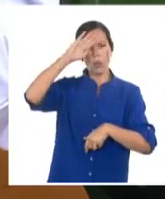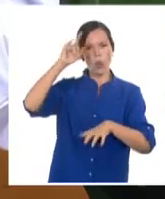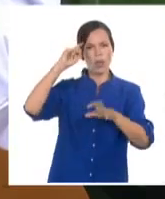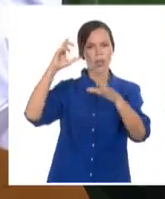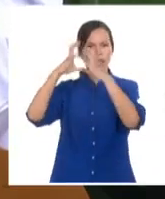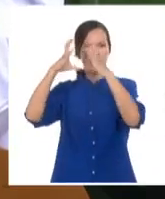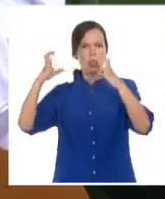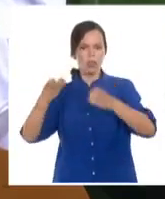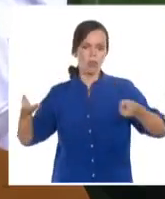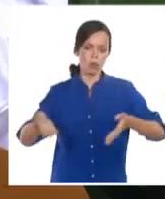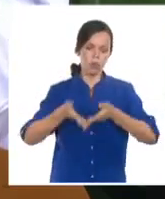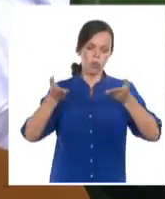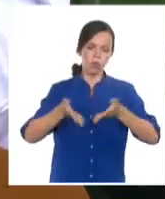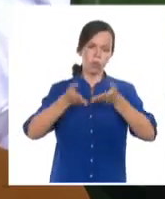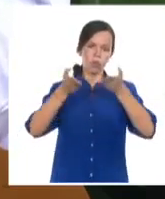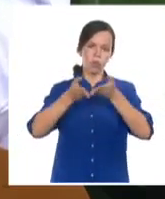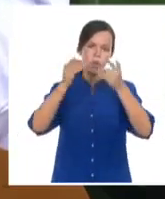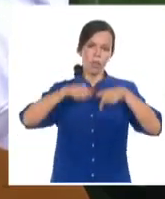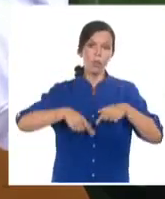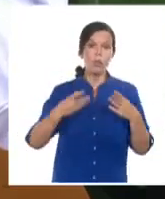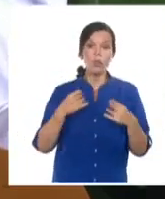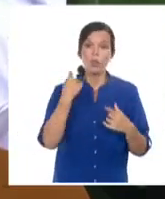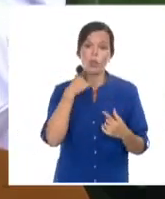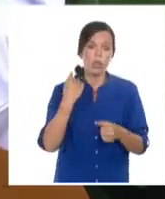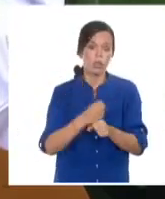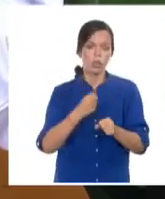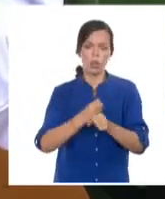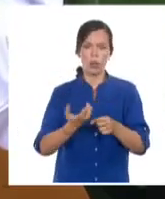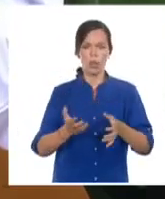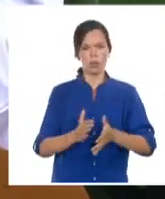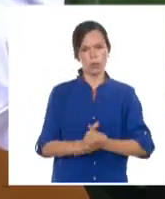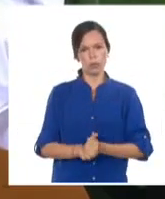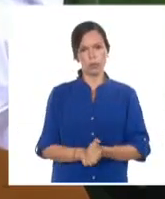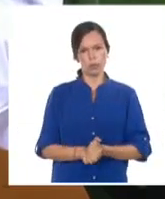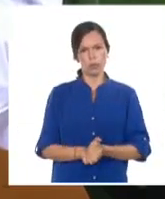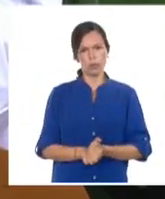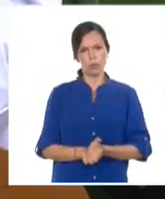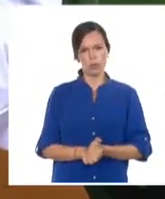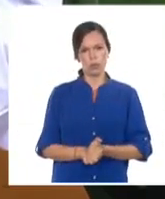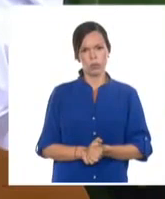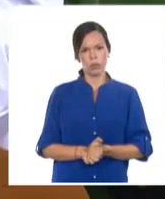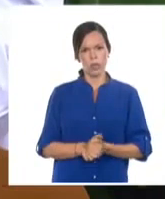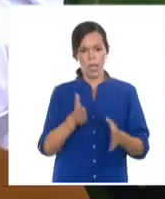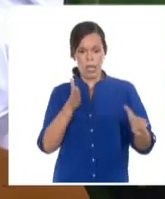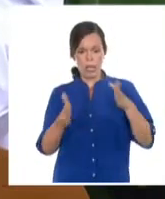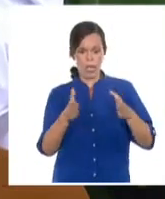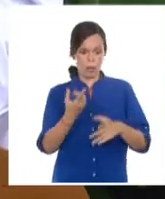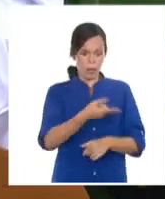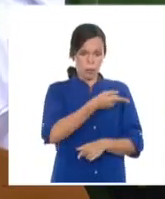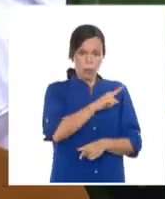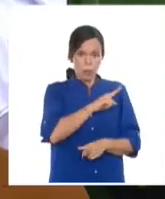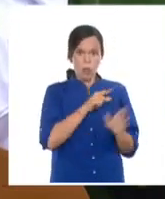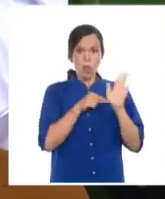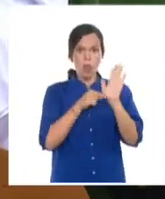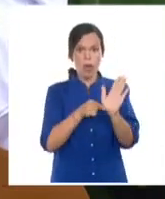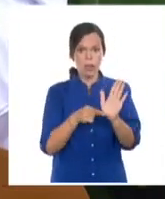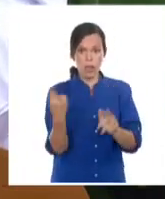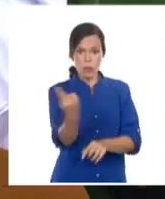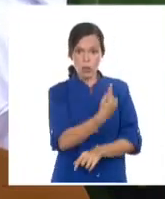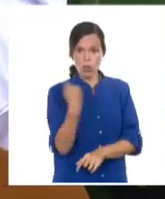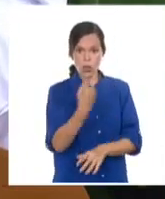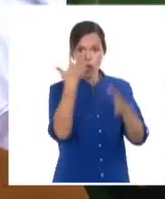desarrollado durante años la historia reciente ha demostrado que cuando nos los proponemos podemos